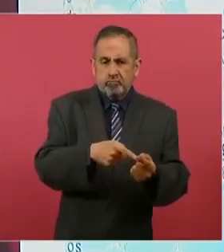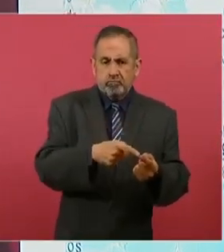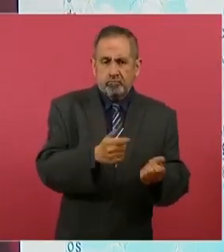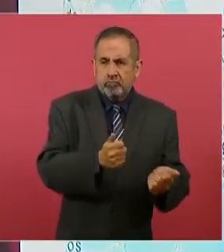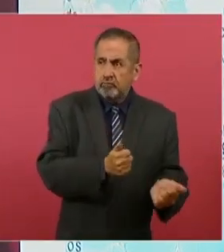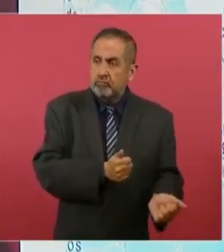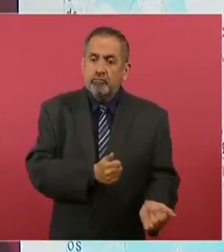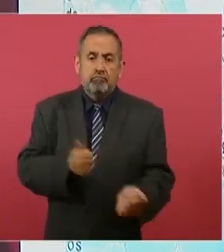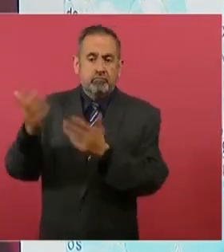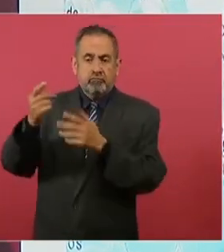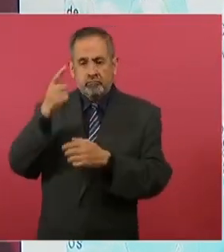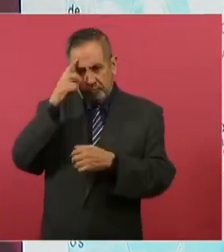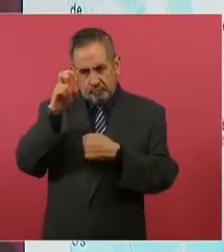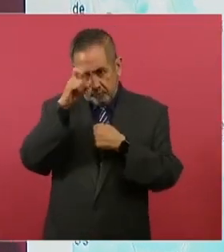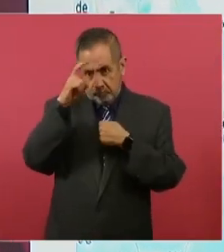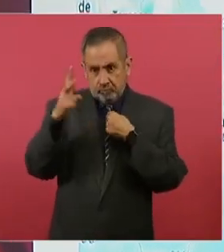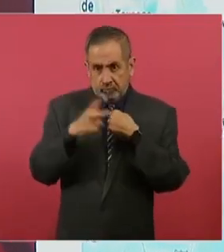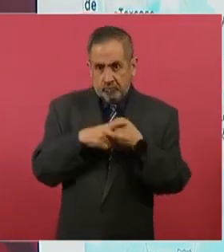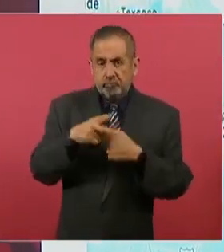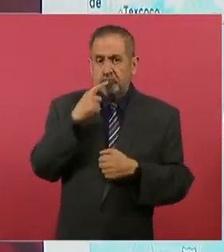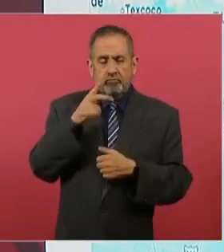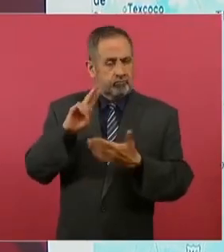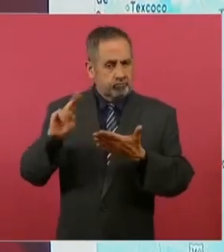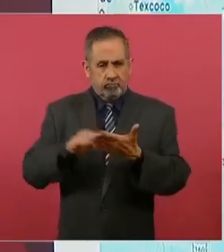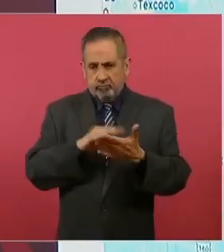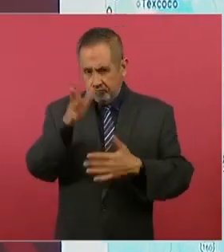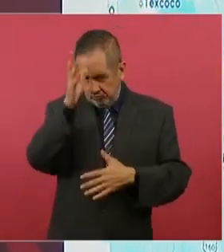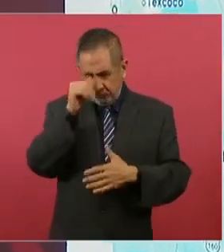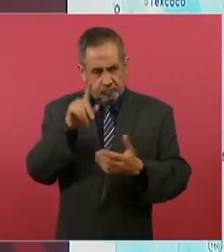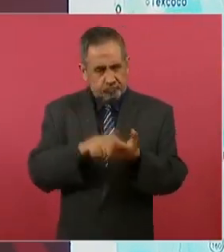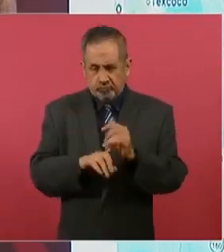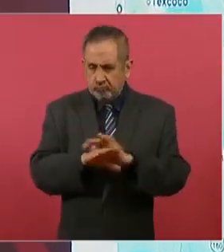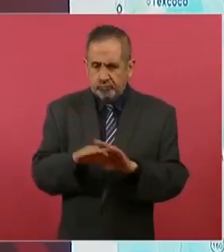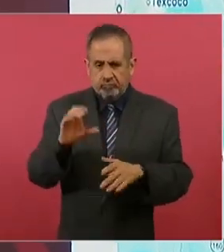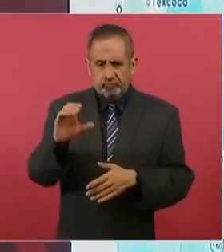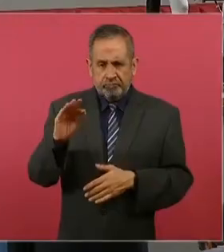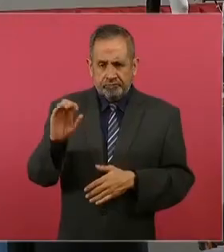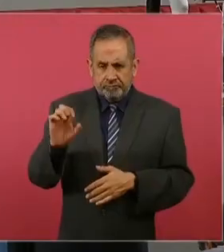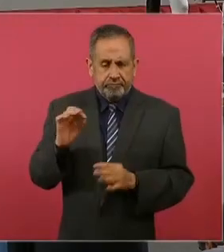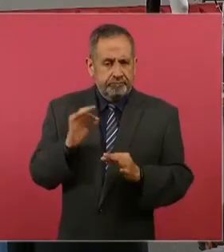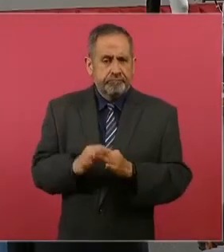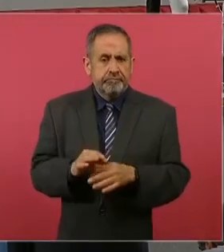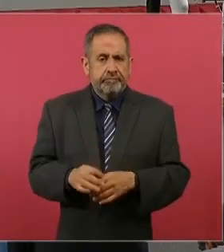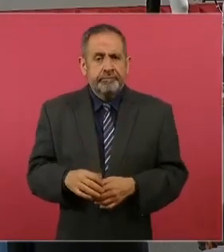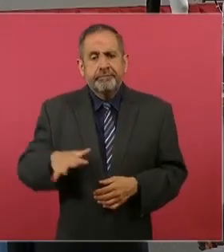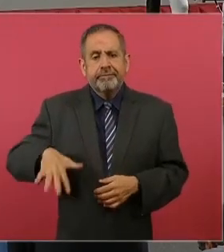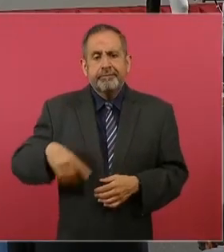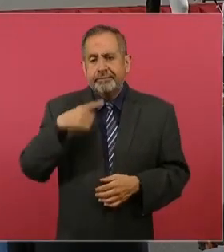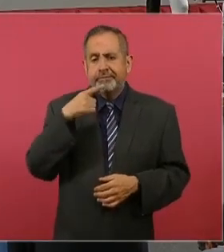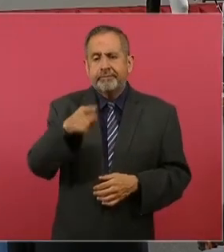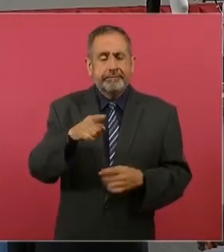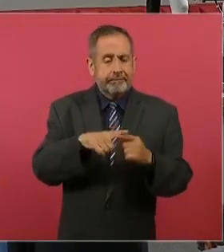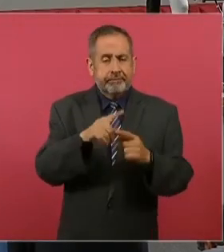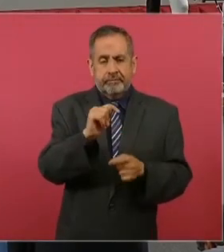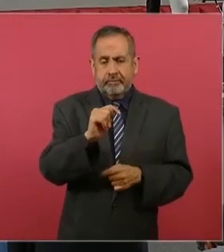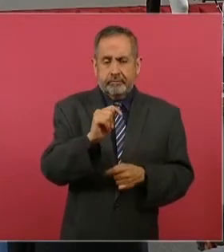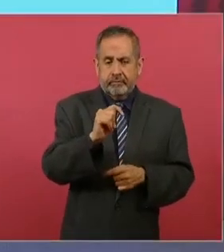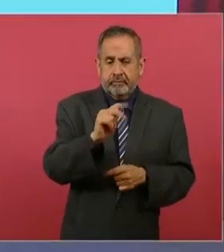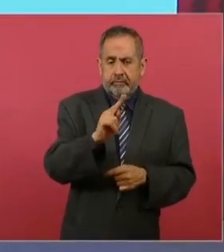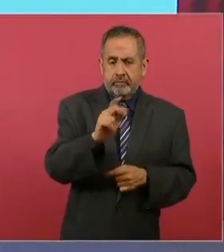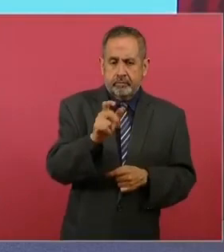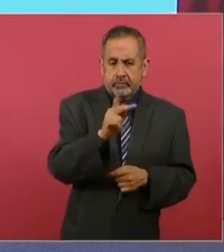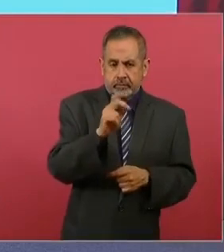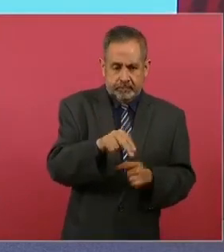gas a Europa. También es un acuerdo ya con la Comisión Federal. Y es al que te refieres tú, es de Tuxpan